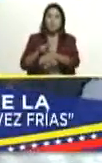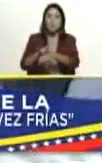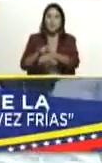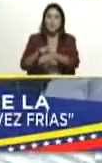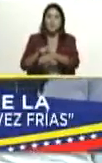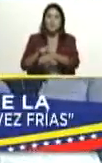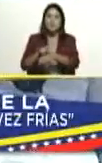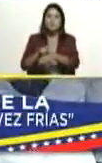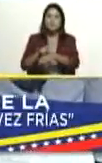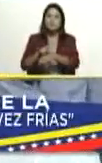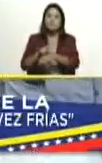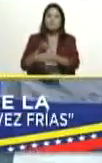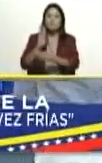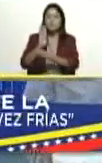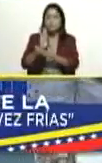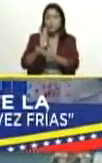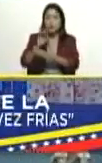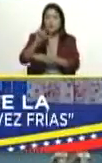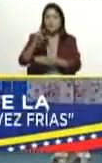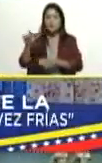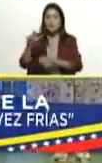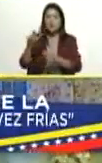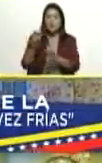en enfermería en cuidados oncológicos.